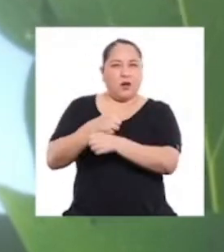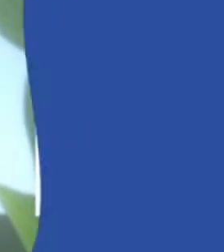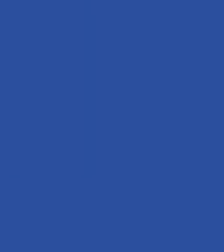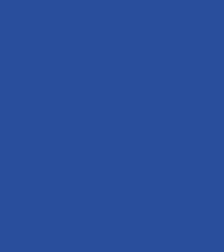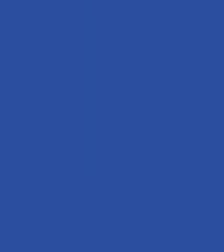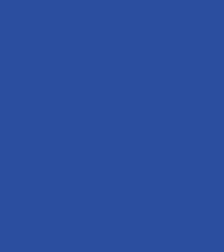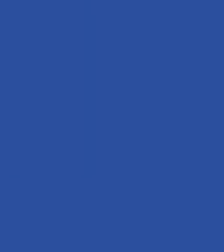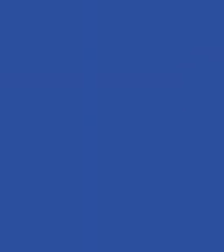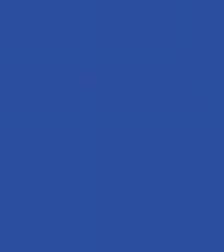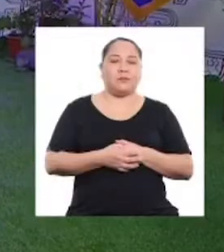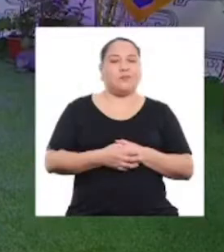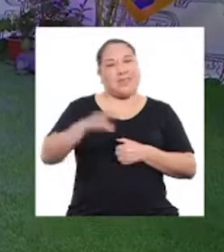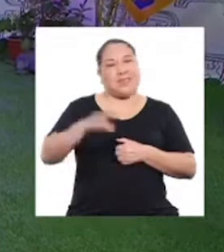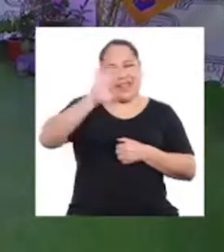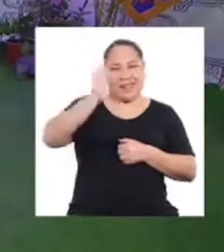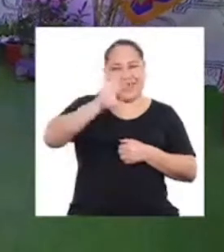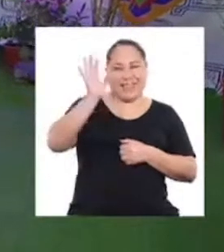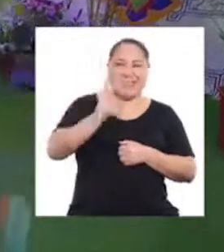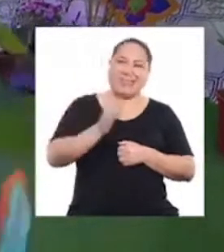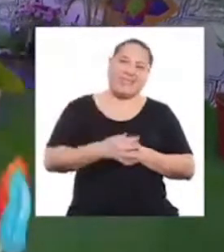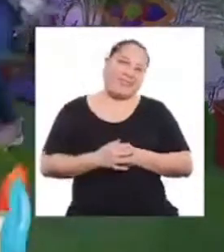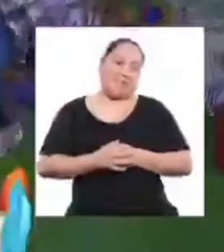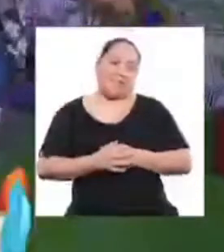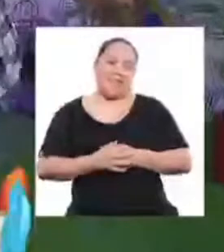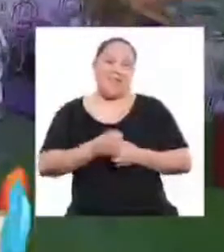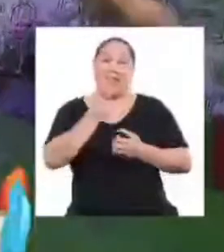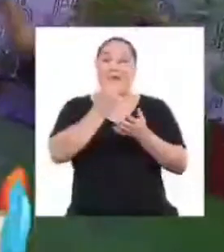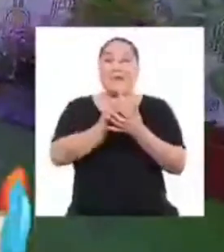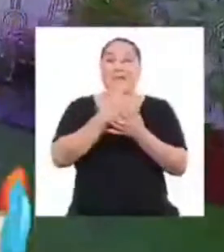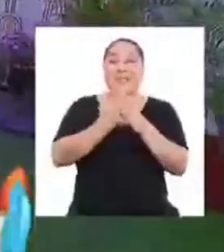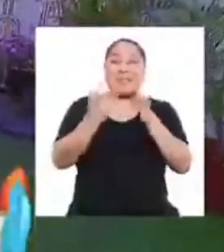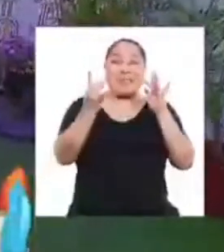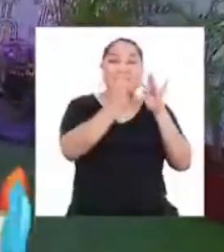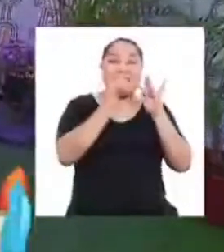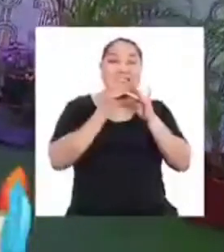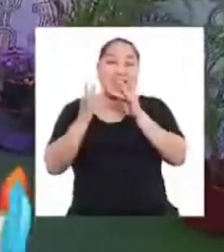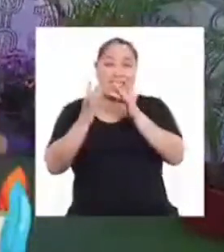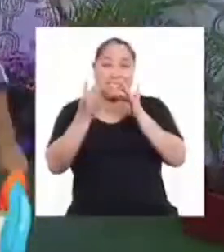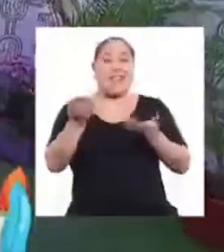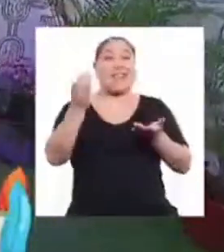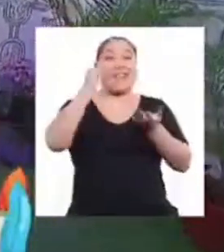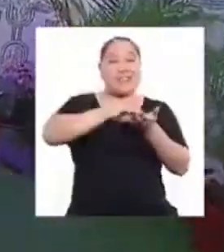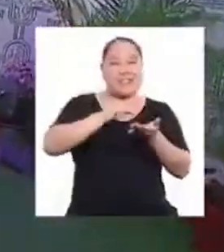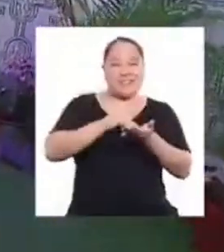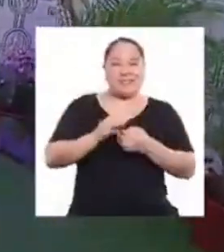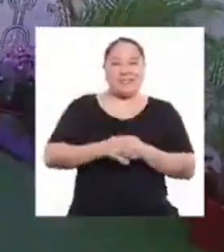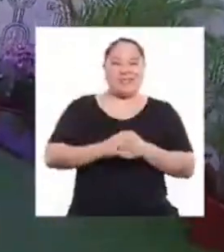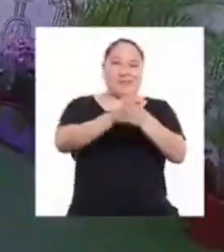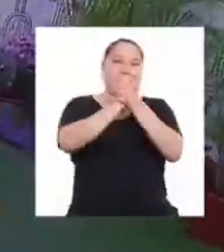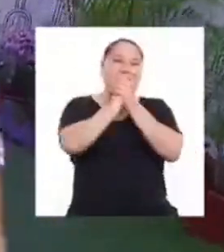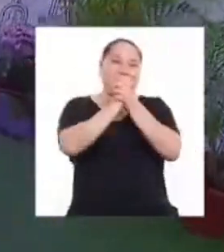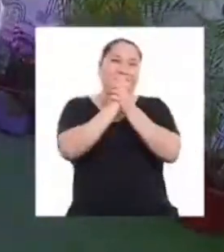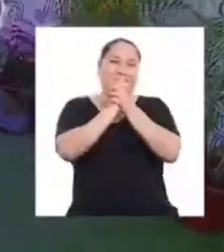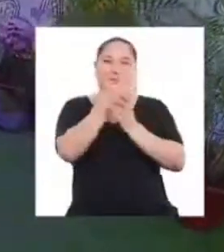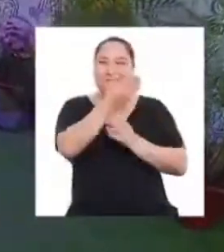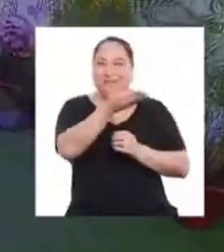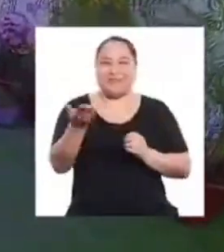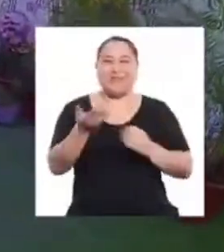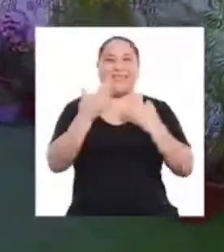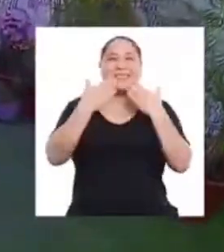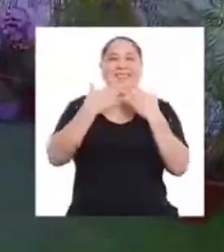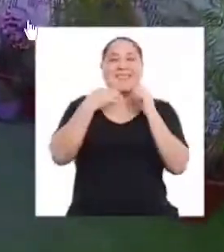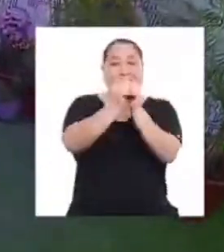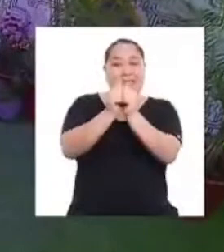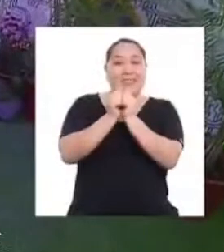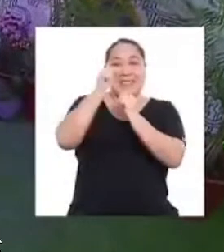Decau. ¡Hola, hola! Bueno que estén conectadas y conectados nuevamente. Amigas y amigos,